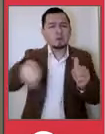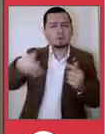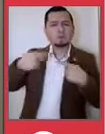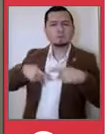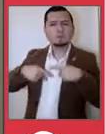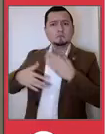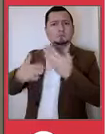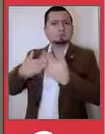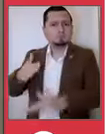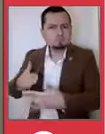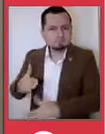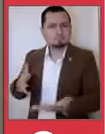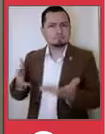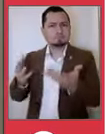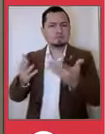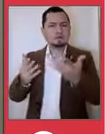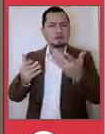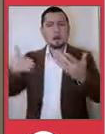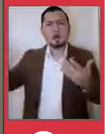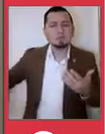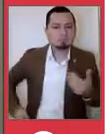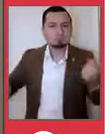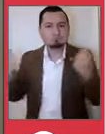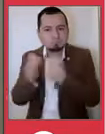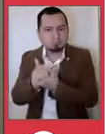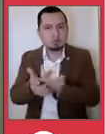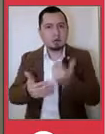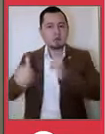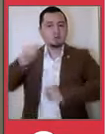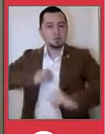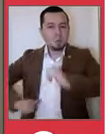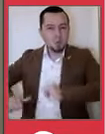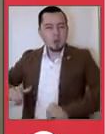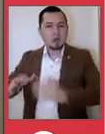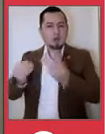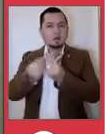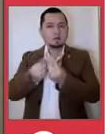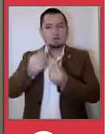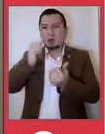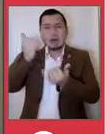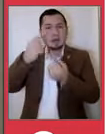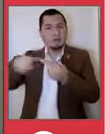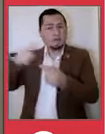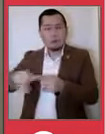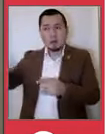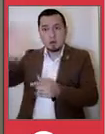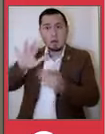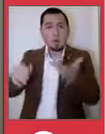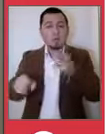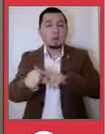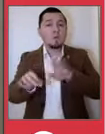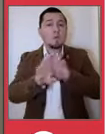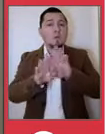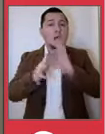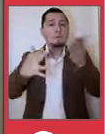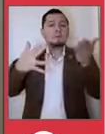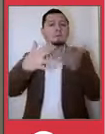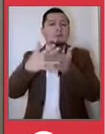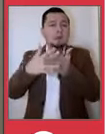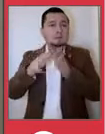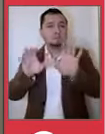partos en nuestro estado tenemos muchos accidentes que estamos atendiendo en el área de trauma estamos haciendo todas las funciones de nuestros hospitales